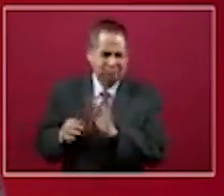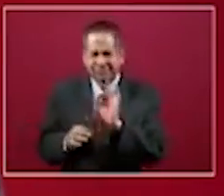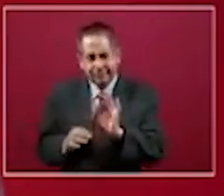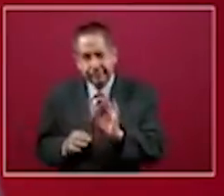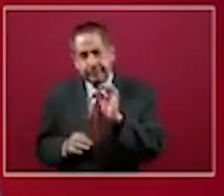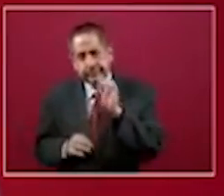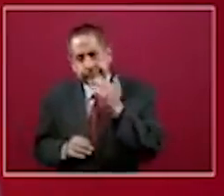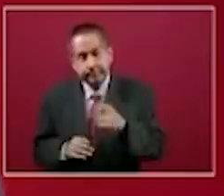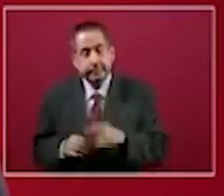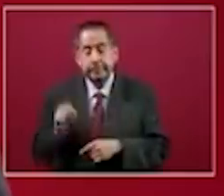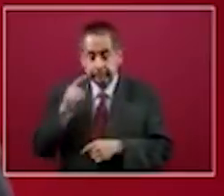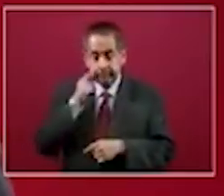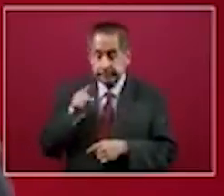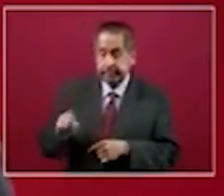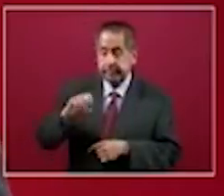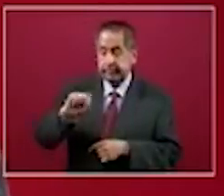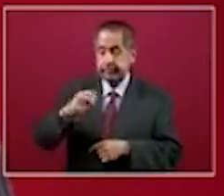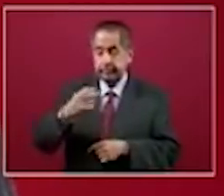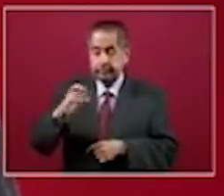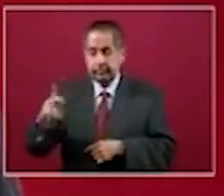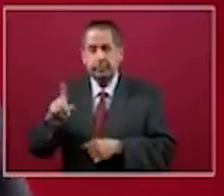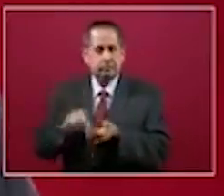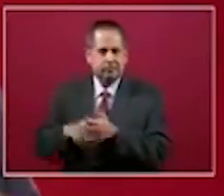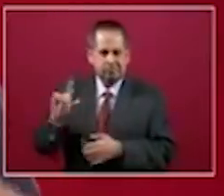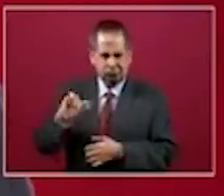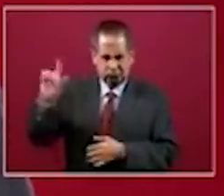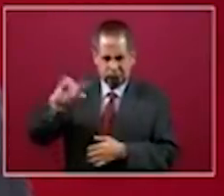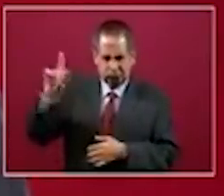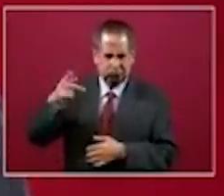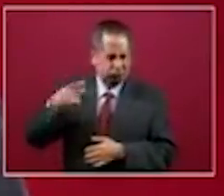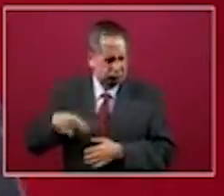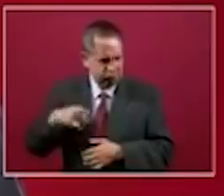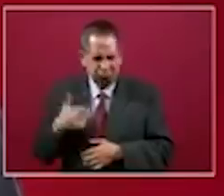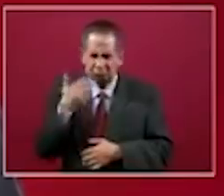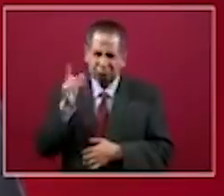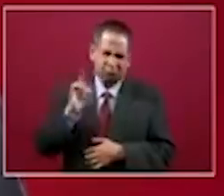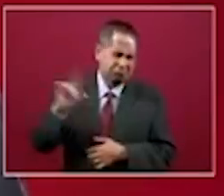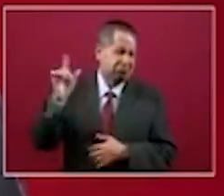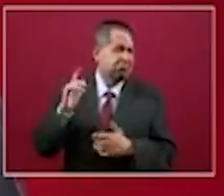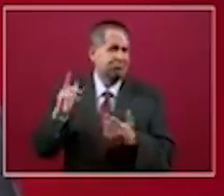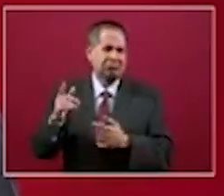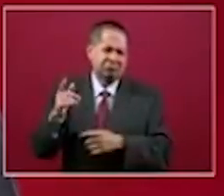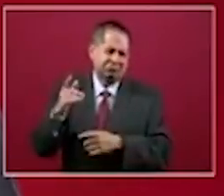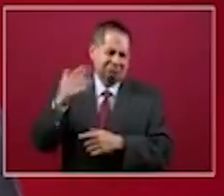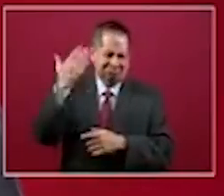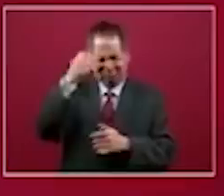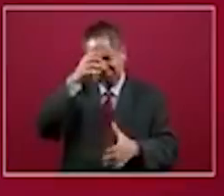Los que están en Hacienda son profesionales, gente de